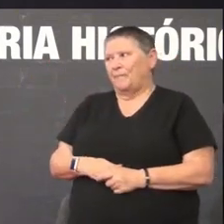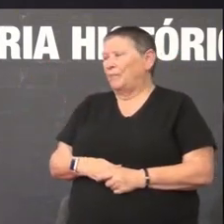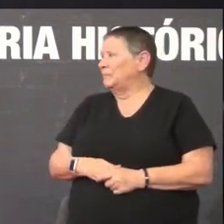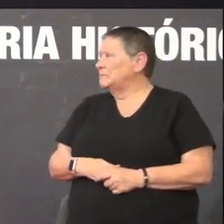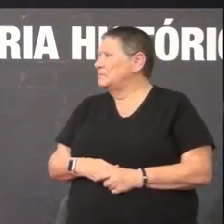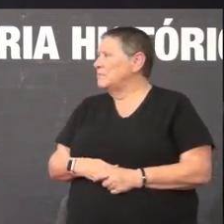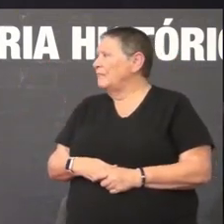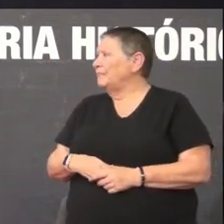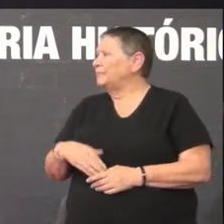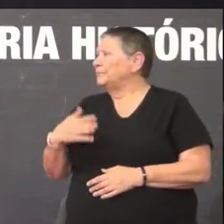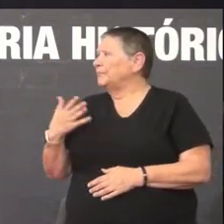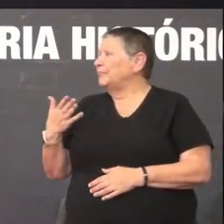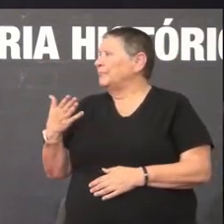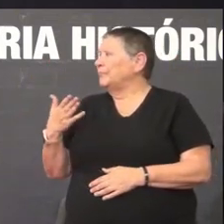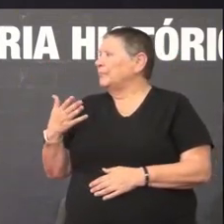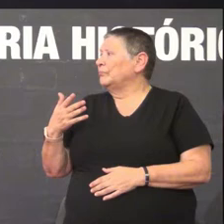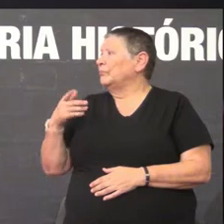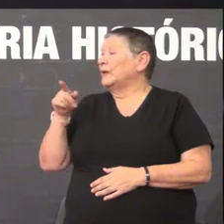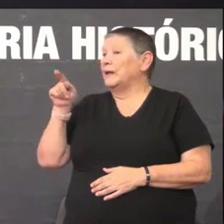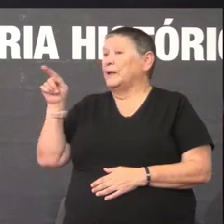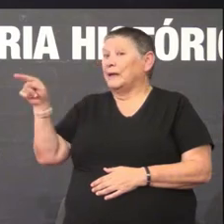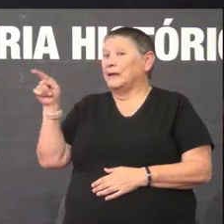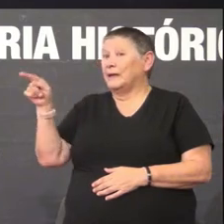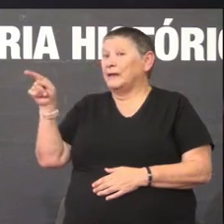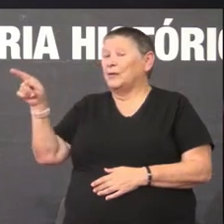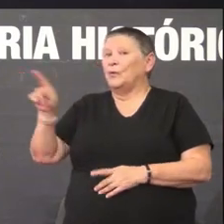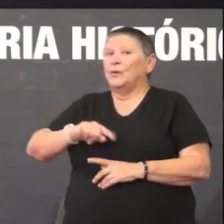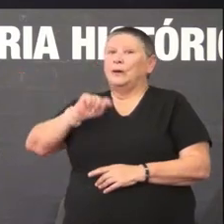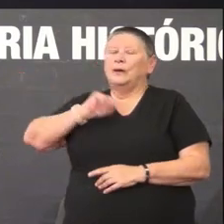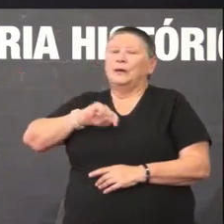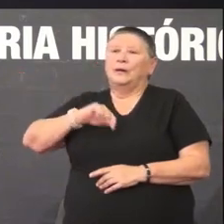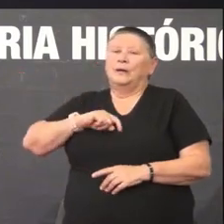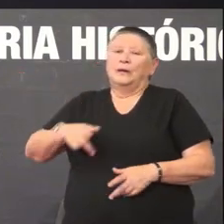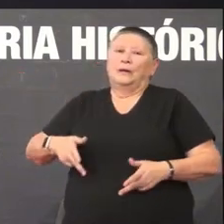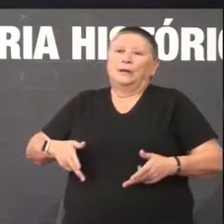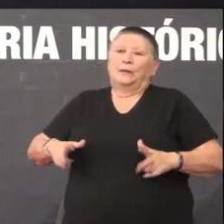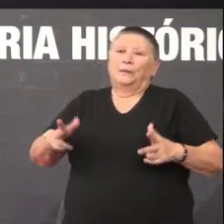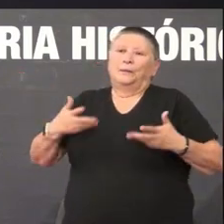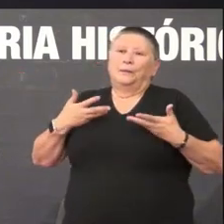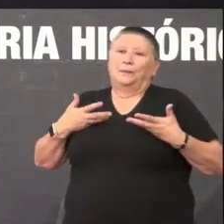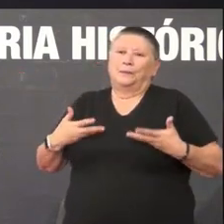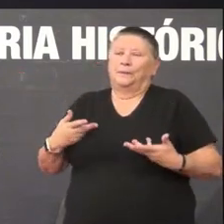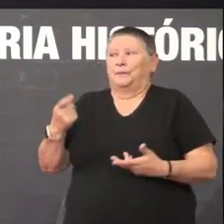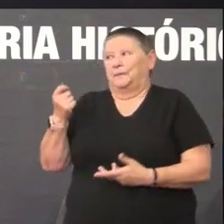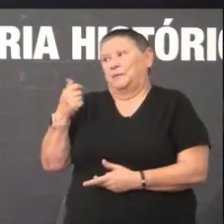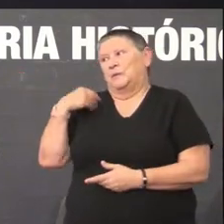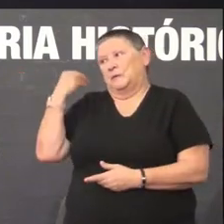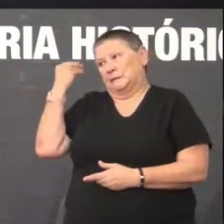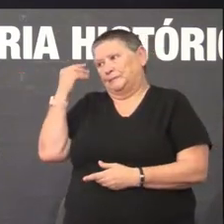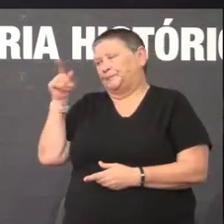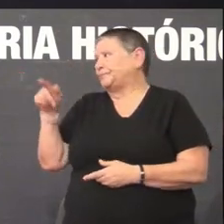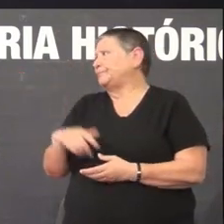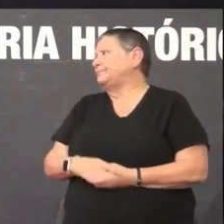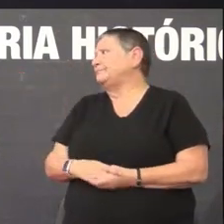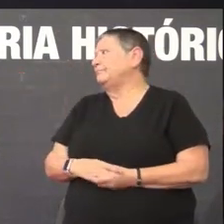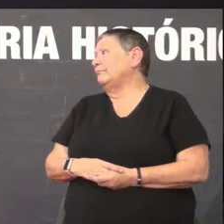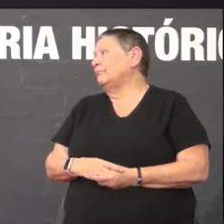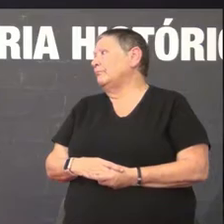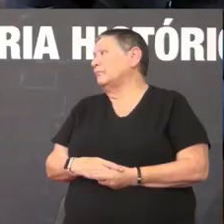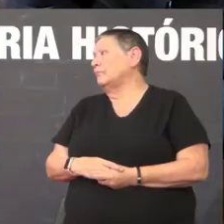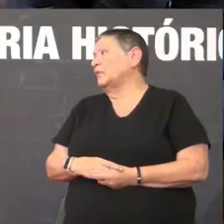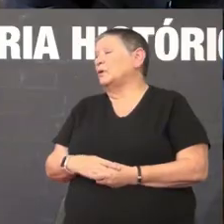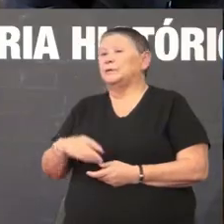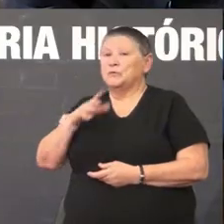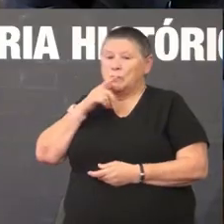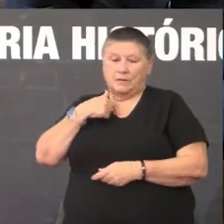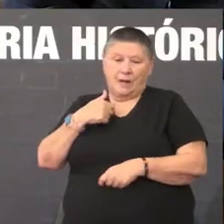De alguna forma, yo creo que eso la libera y la suelta un poquito en todas estas cosas. También os voy a decir, y con esto